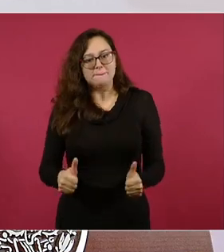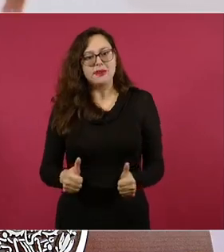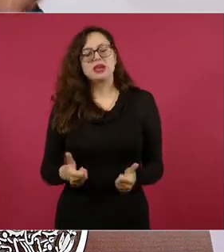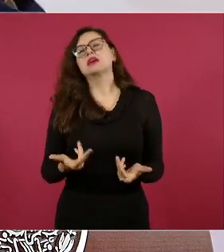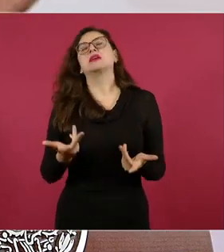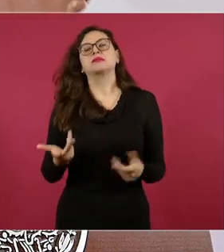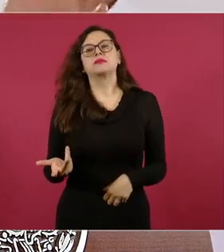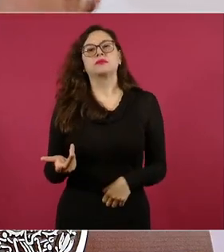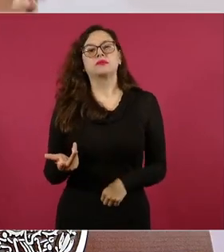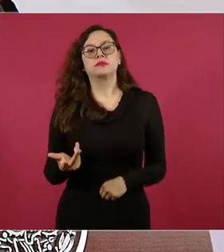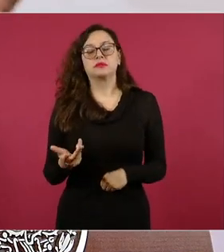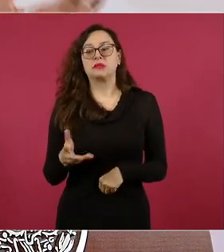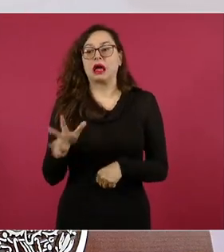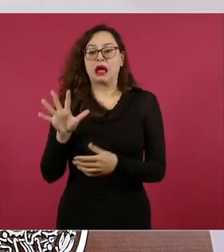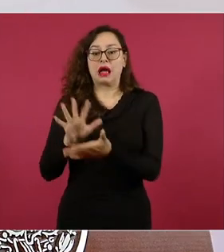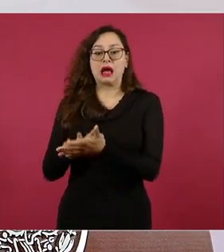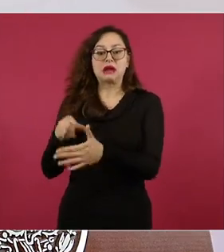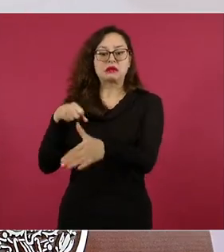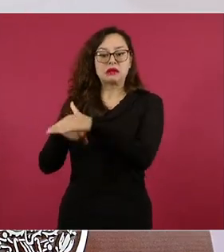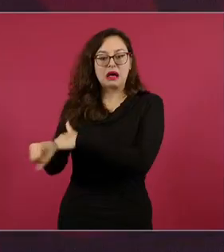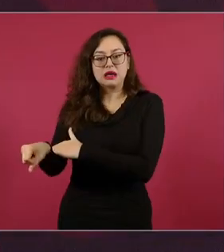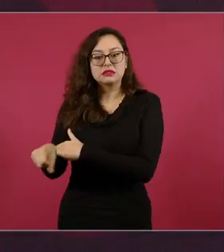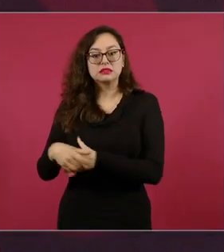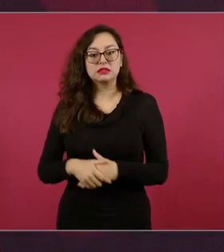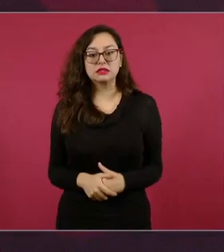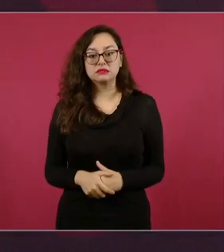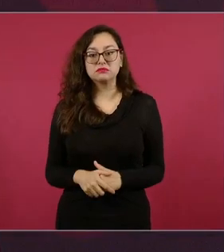y luego me ayudó mucho